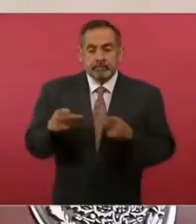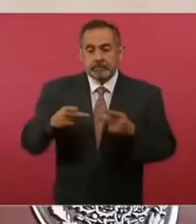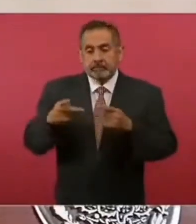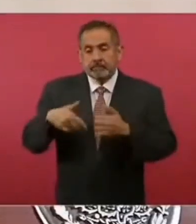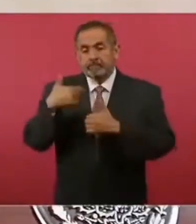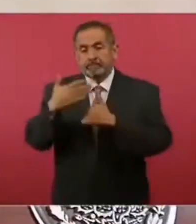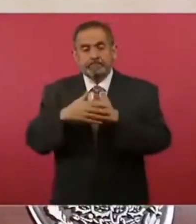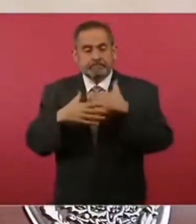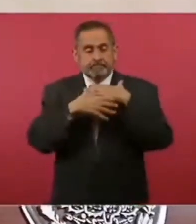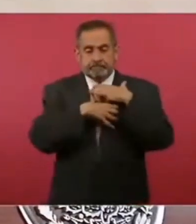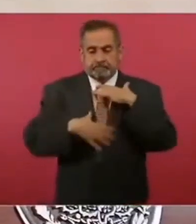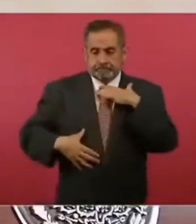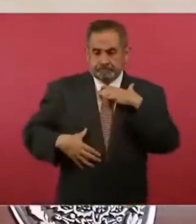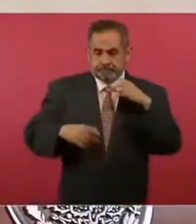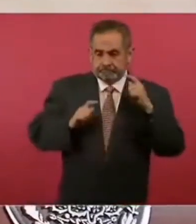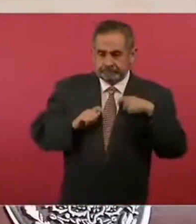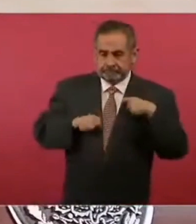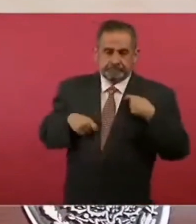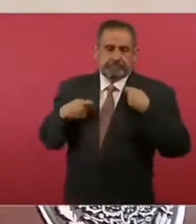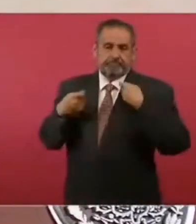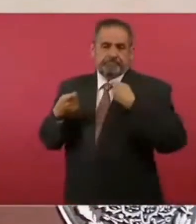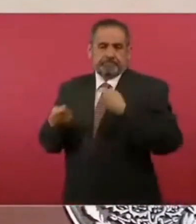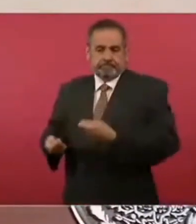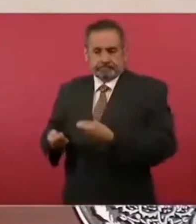preparándonos para entregar la banda